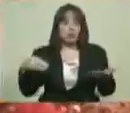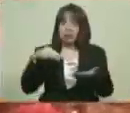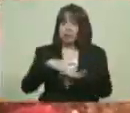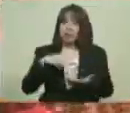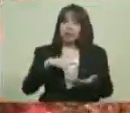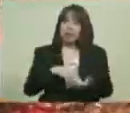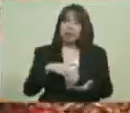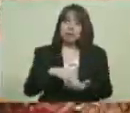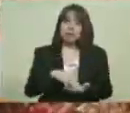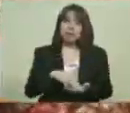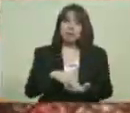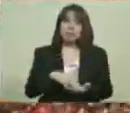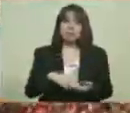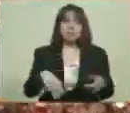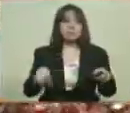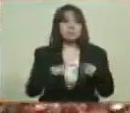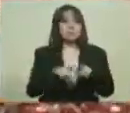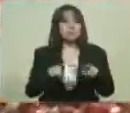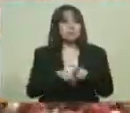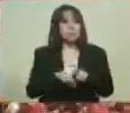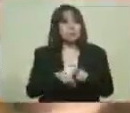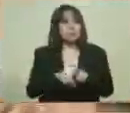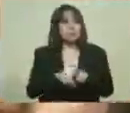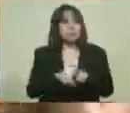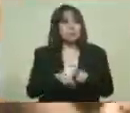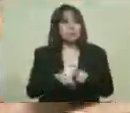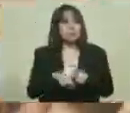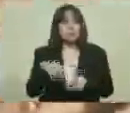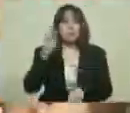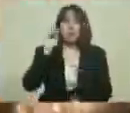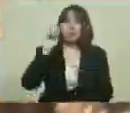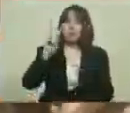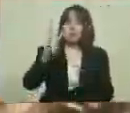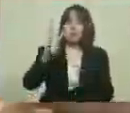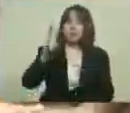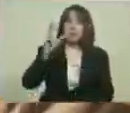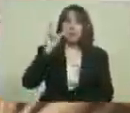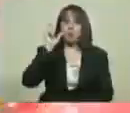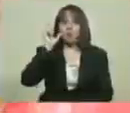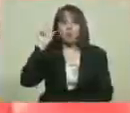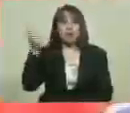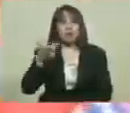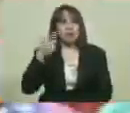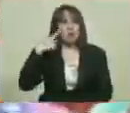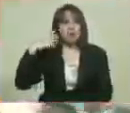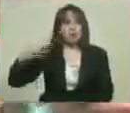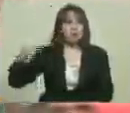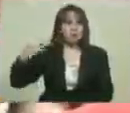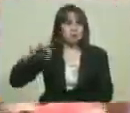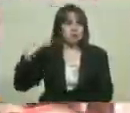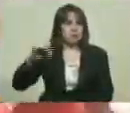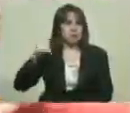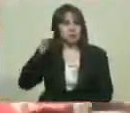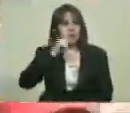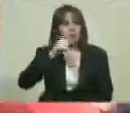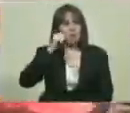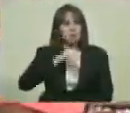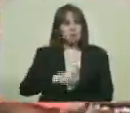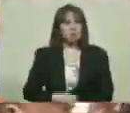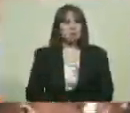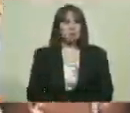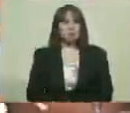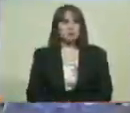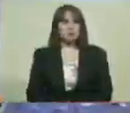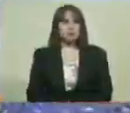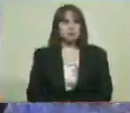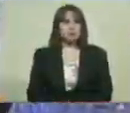el acto de que estamos viendo de Guarenas Guatire. Un sábado. Ese